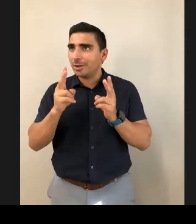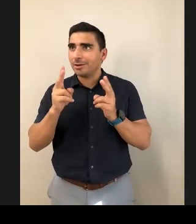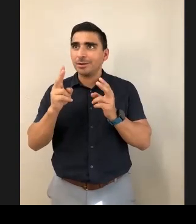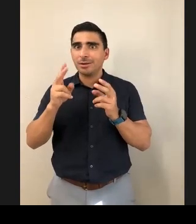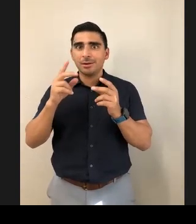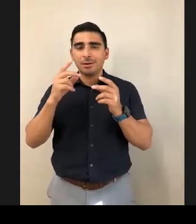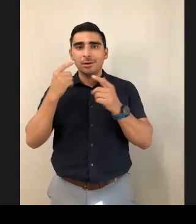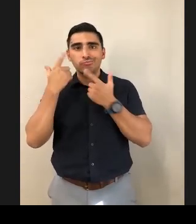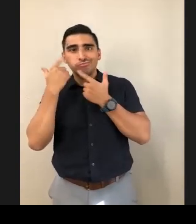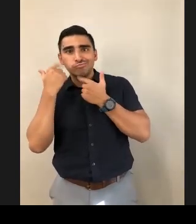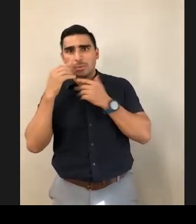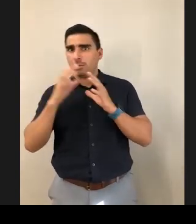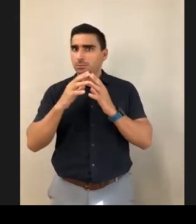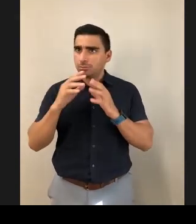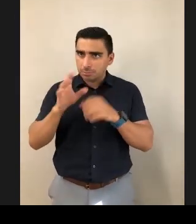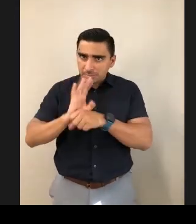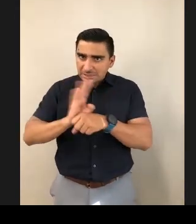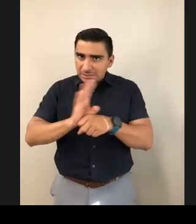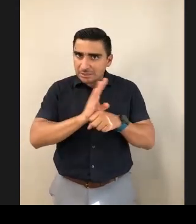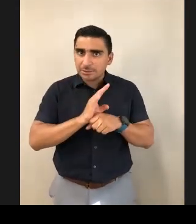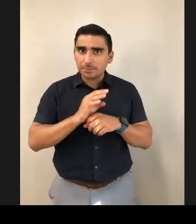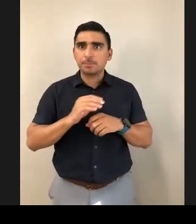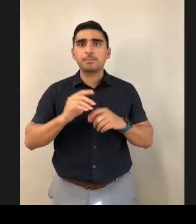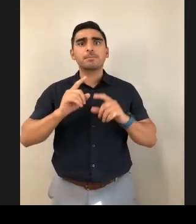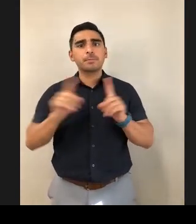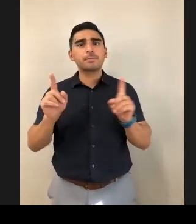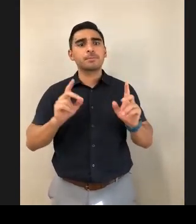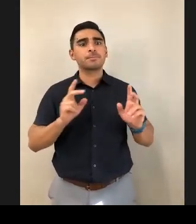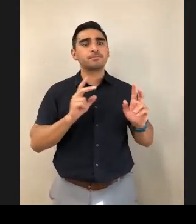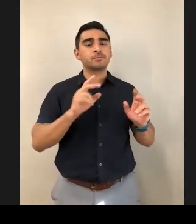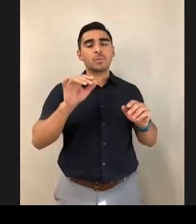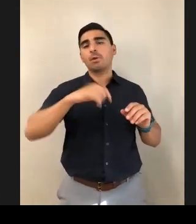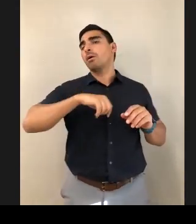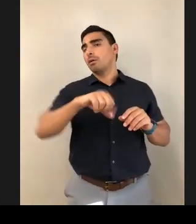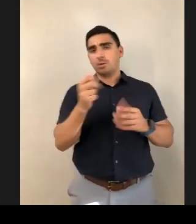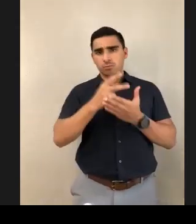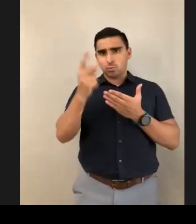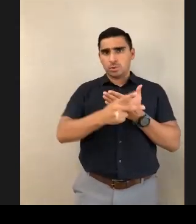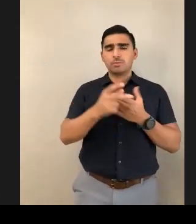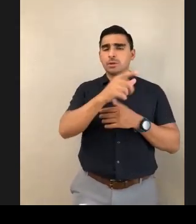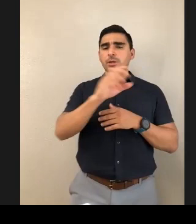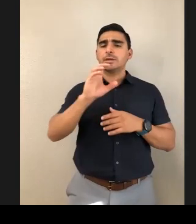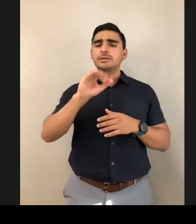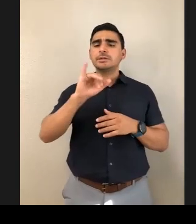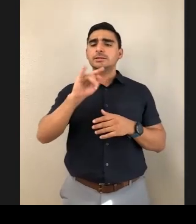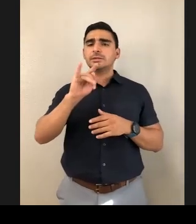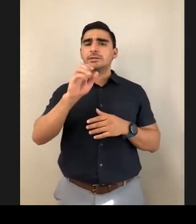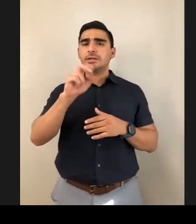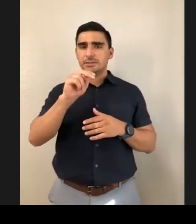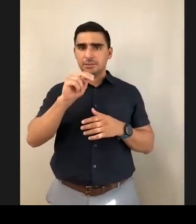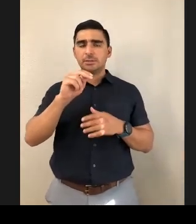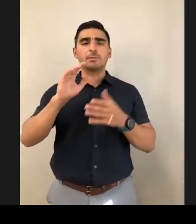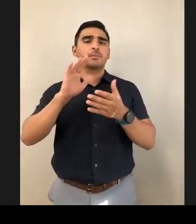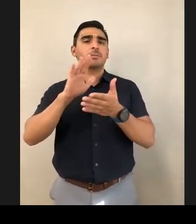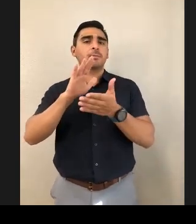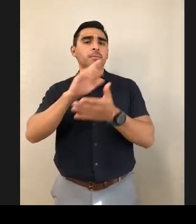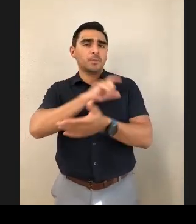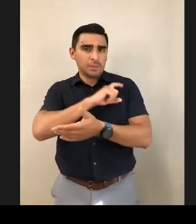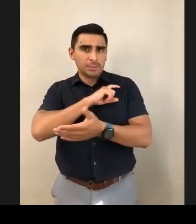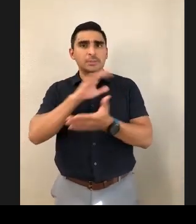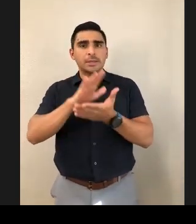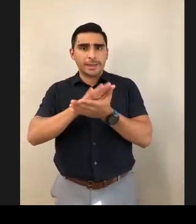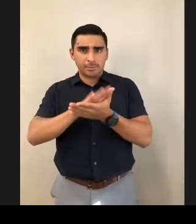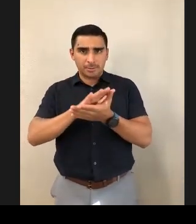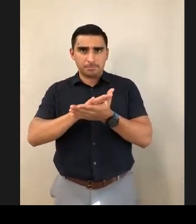aburrido, pero bueno, hay muchas otras cosas que los ciudadanos pueden ver, como la Academia de